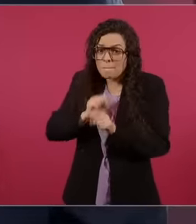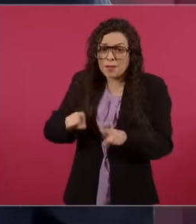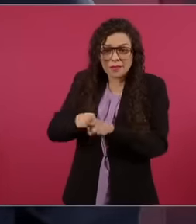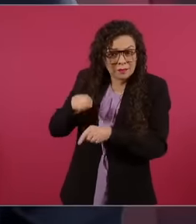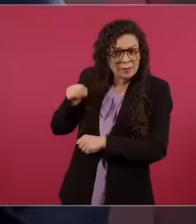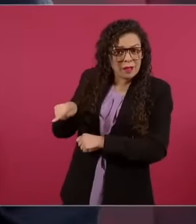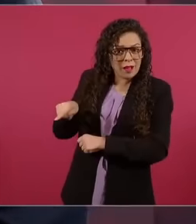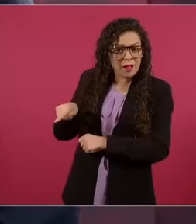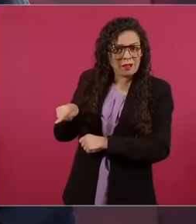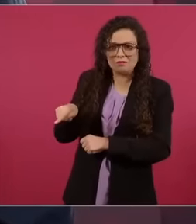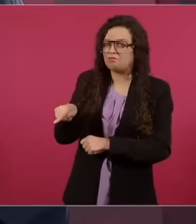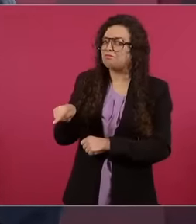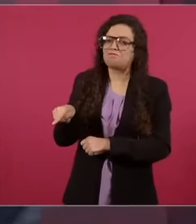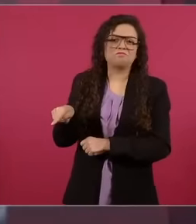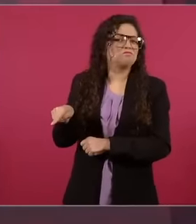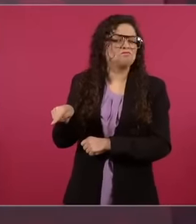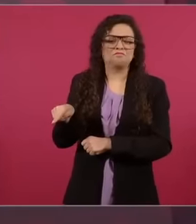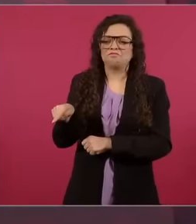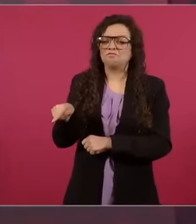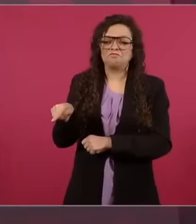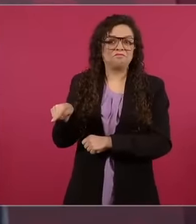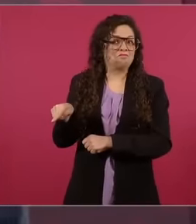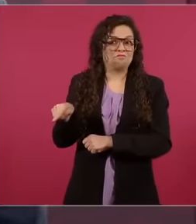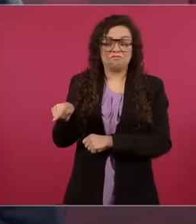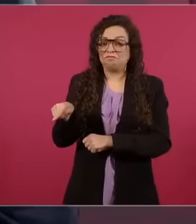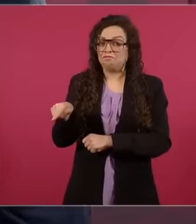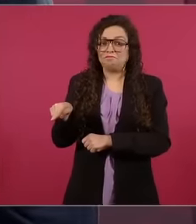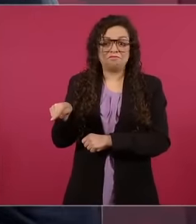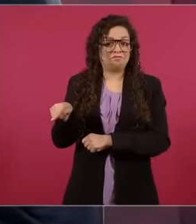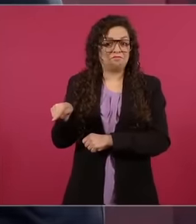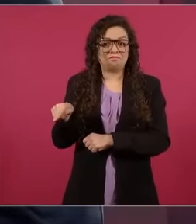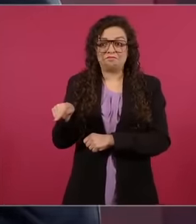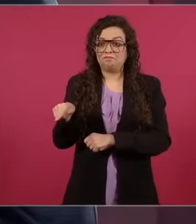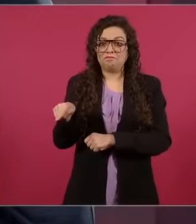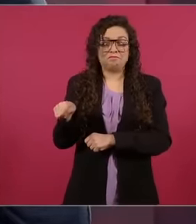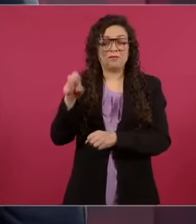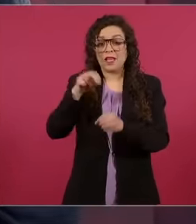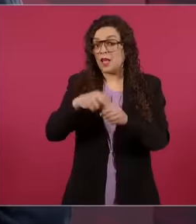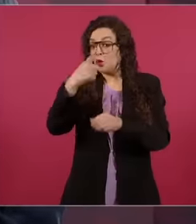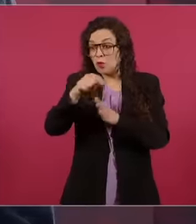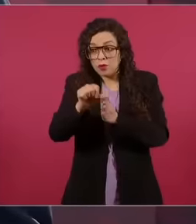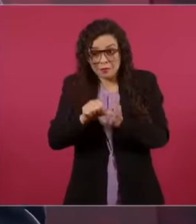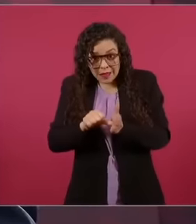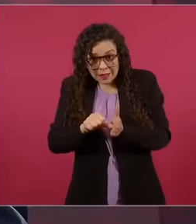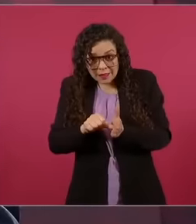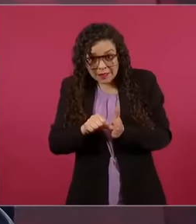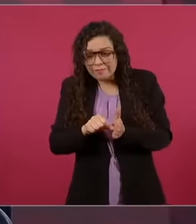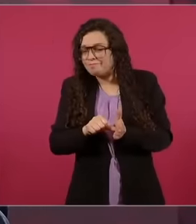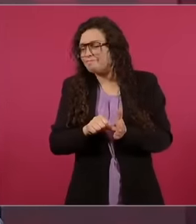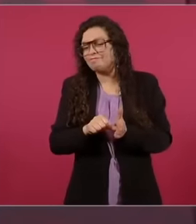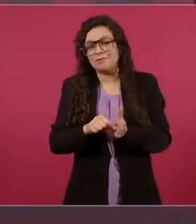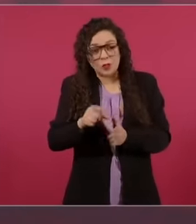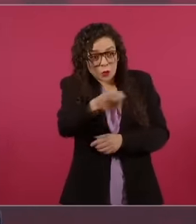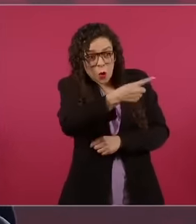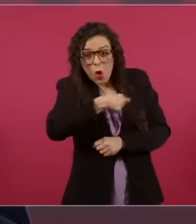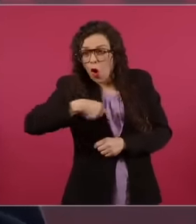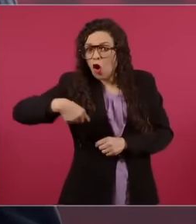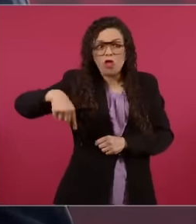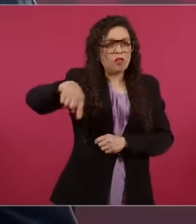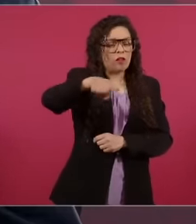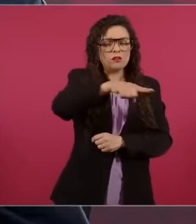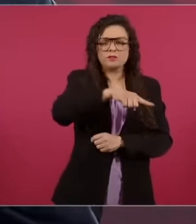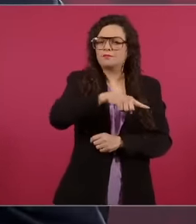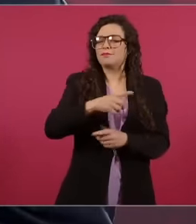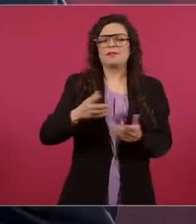mes. Todo. Todo lo que estamos aquí. Pues ya imagínense si hacemos la comparación